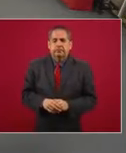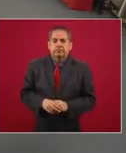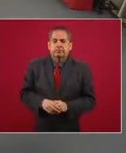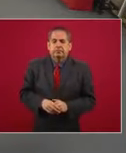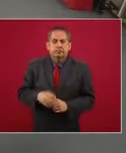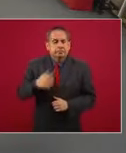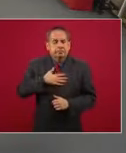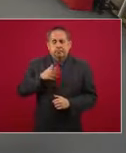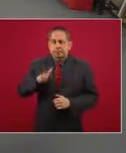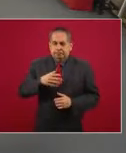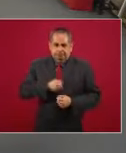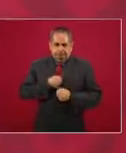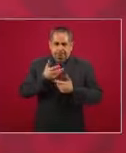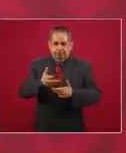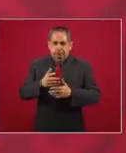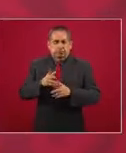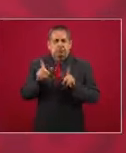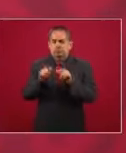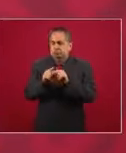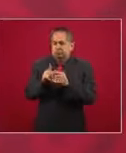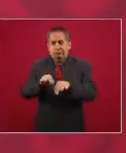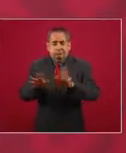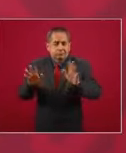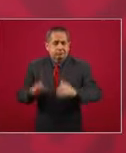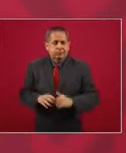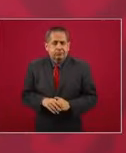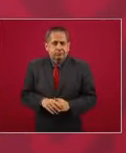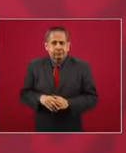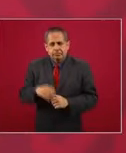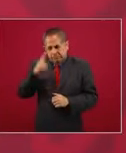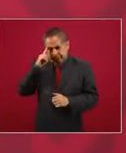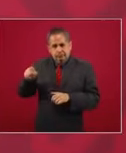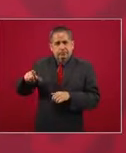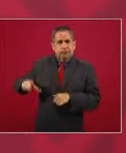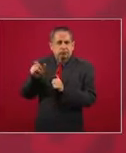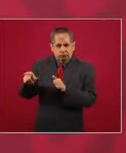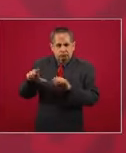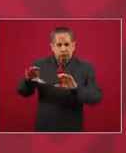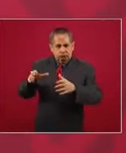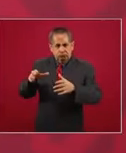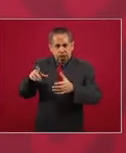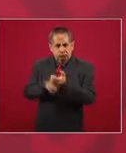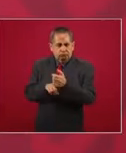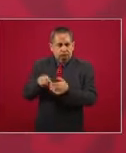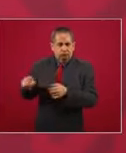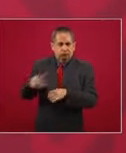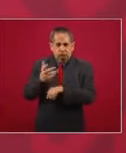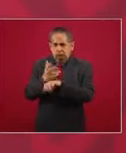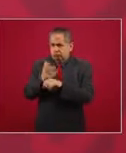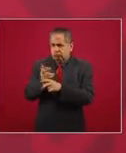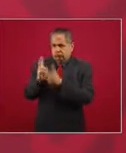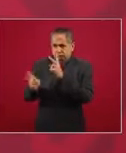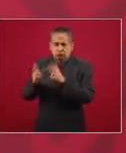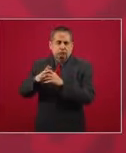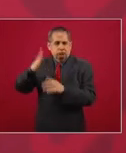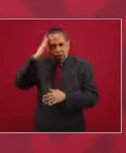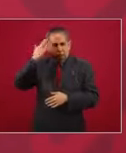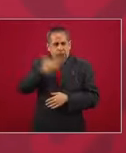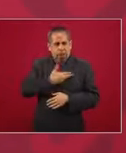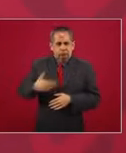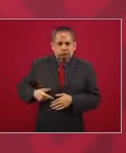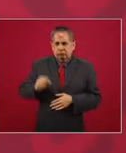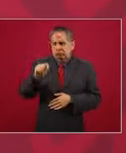he expresado que es una visita de trabajo con el gobierno de Estados Unidos, que encabeza el